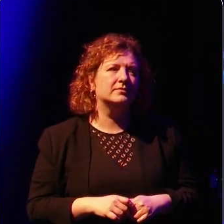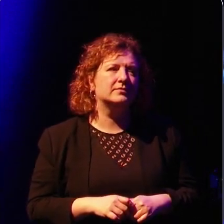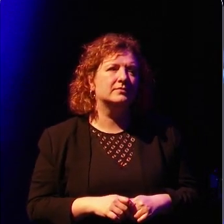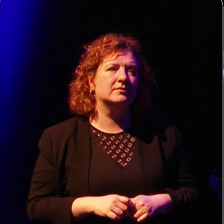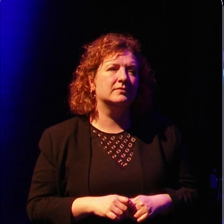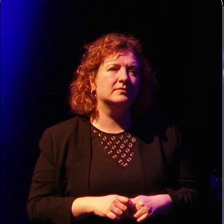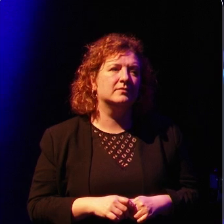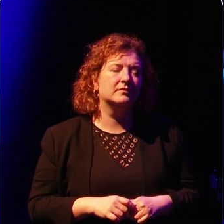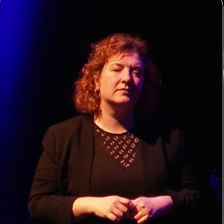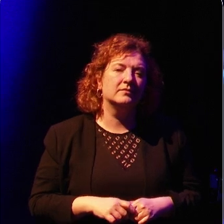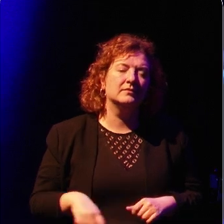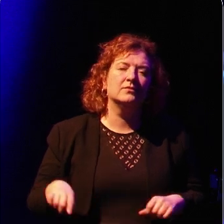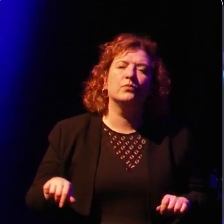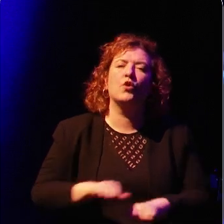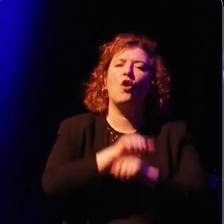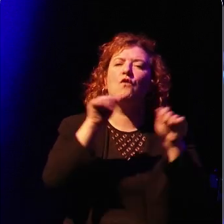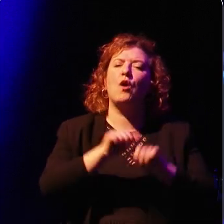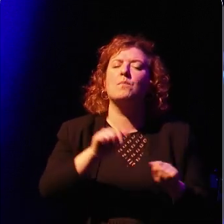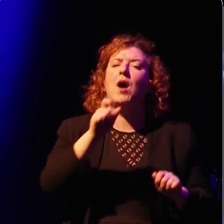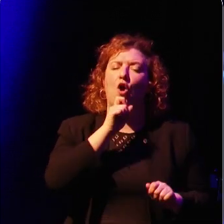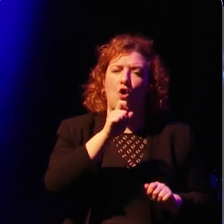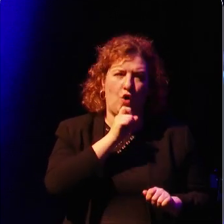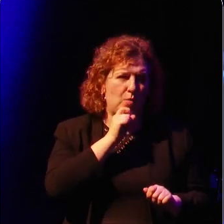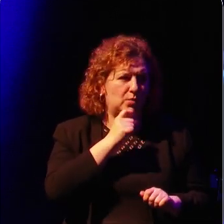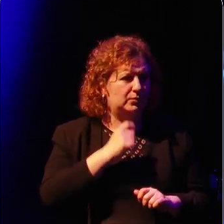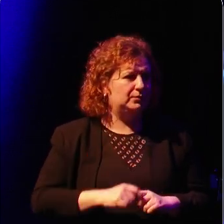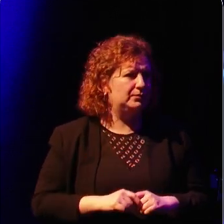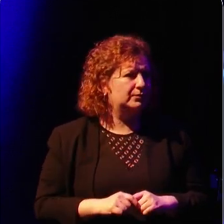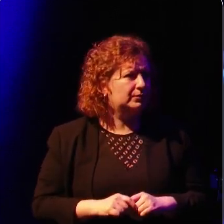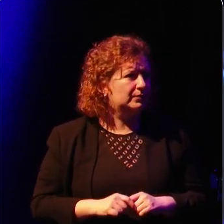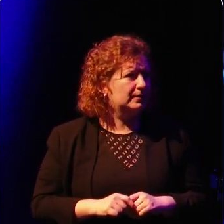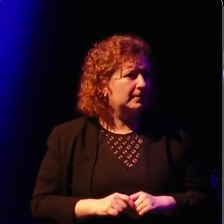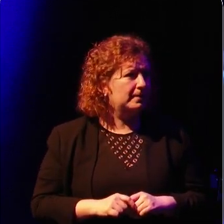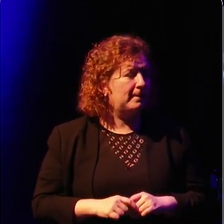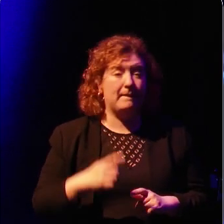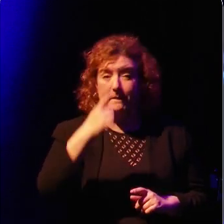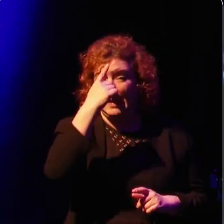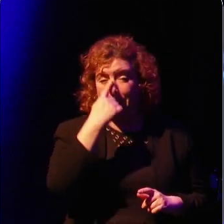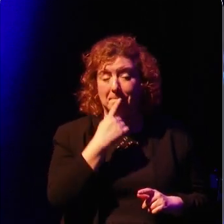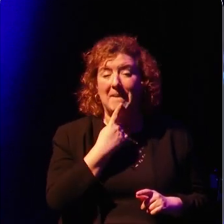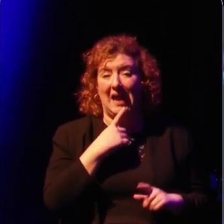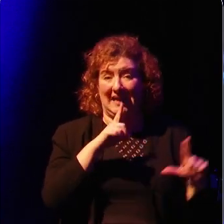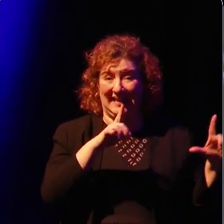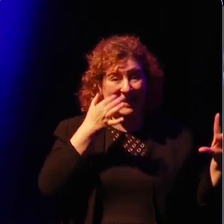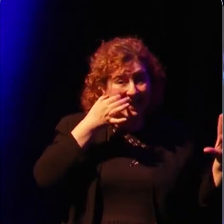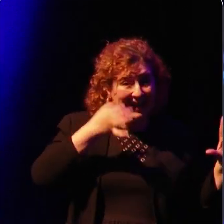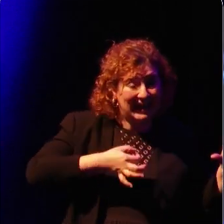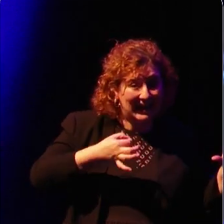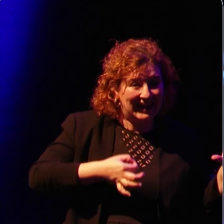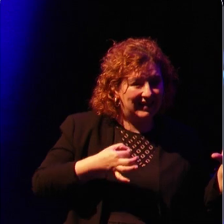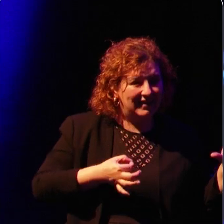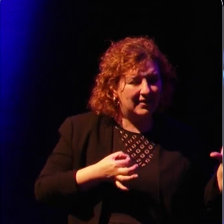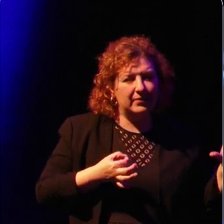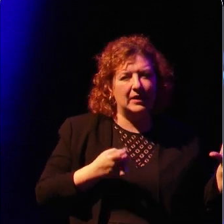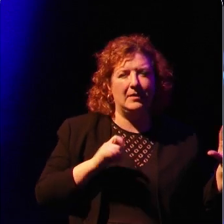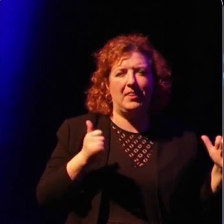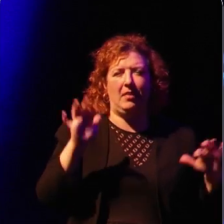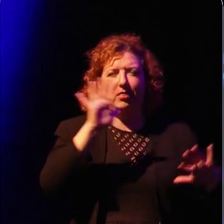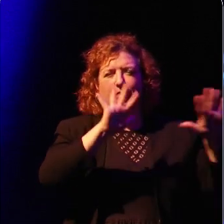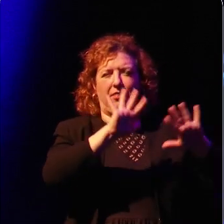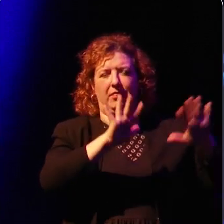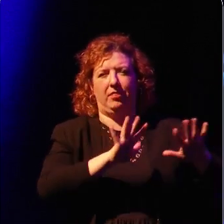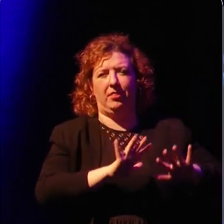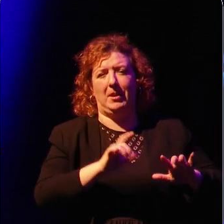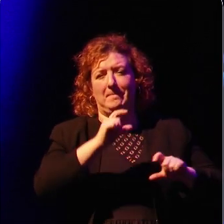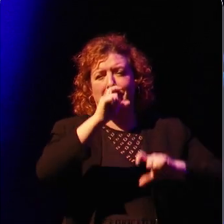La forma real en que lo hace es coge una imagen real y le agrega un poco de ruido. ¿Qué es